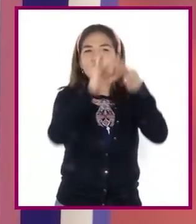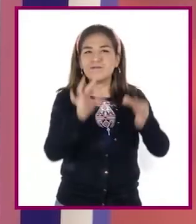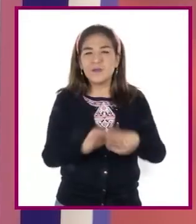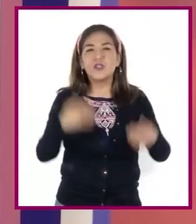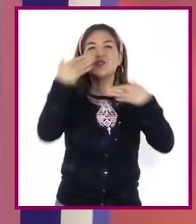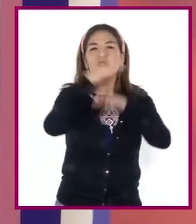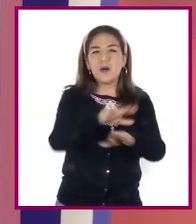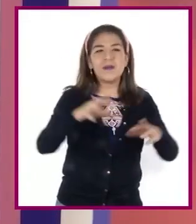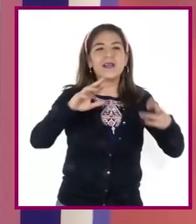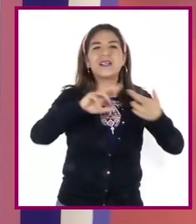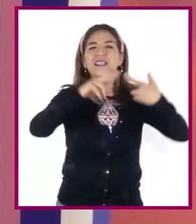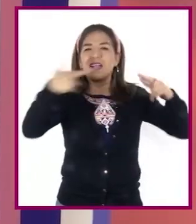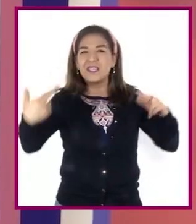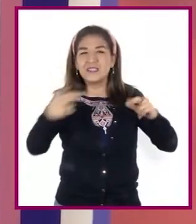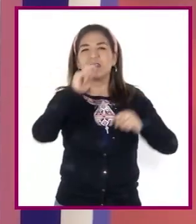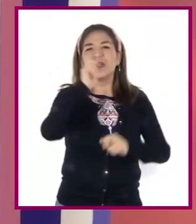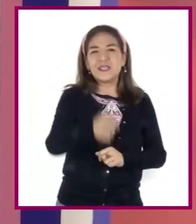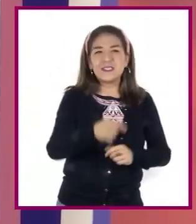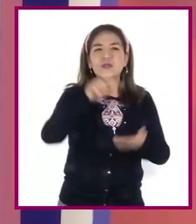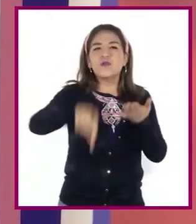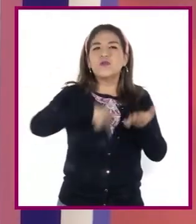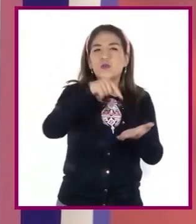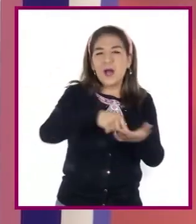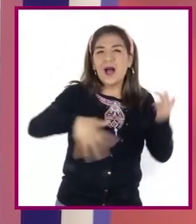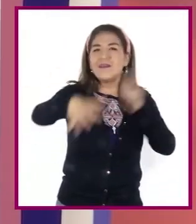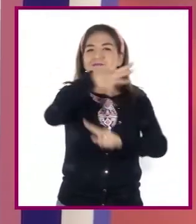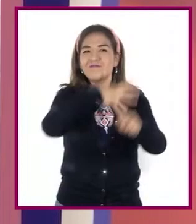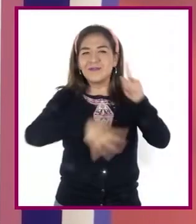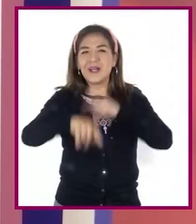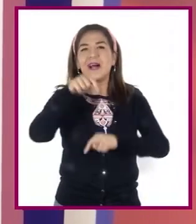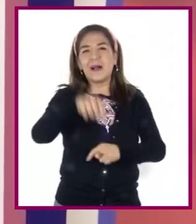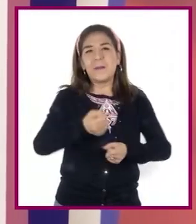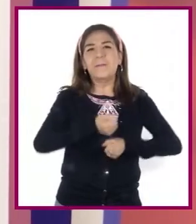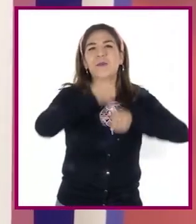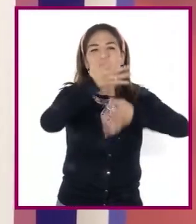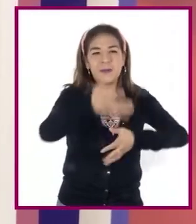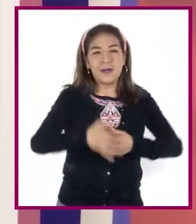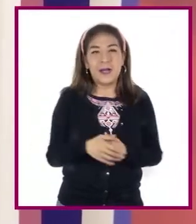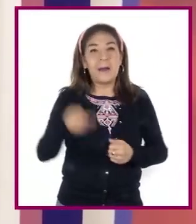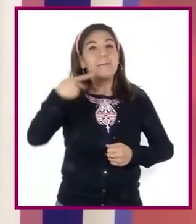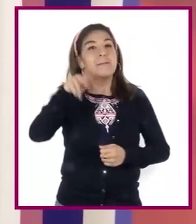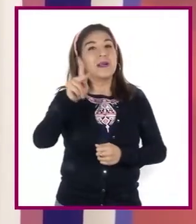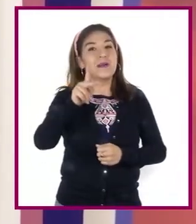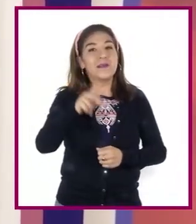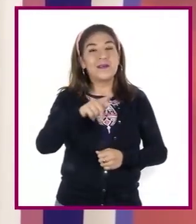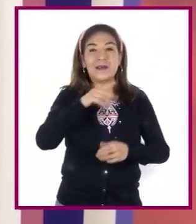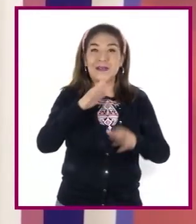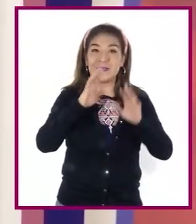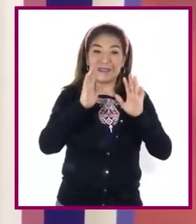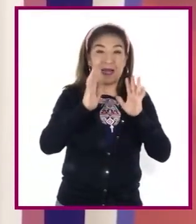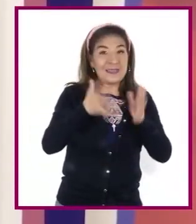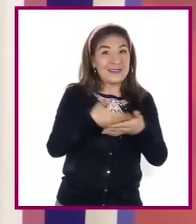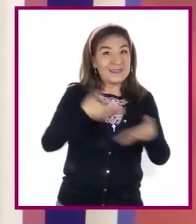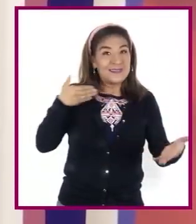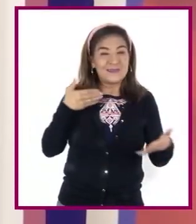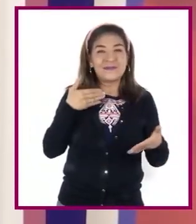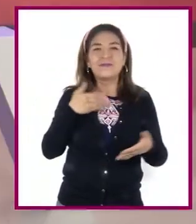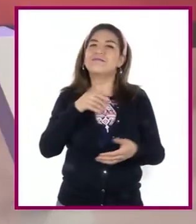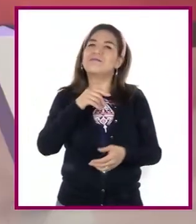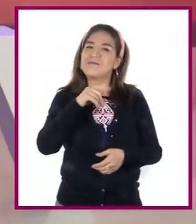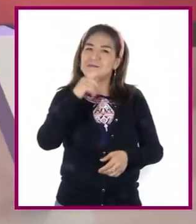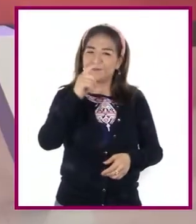sobre relaciones entre espacios y ambientes en poemas. Pero antes de despedirnos, ¿qué